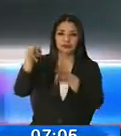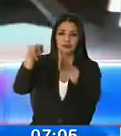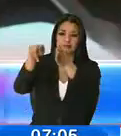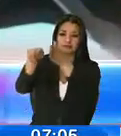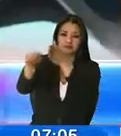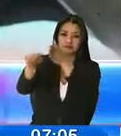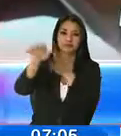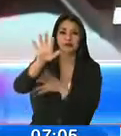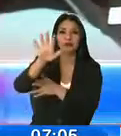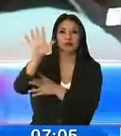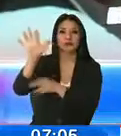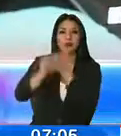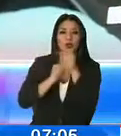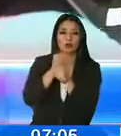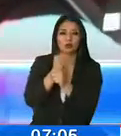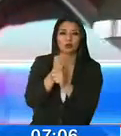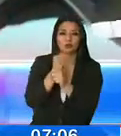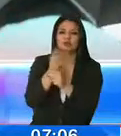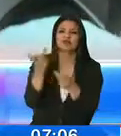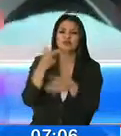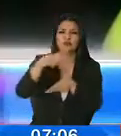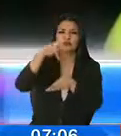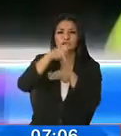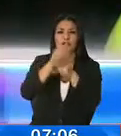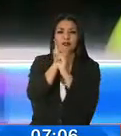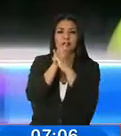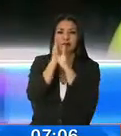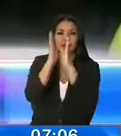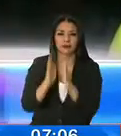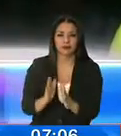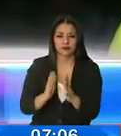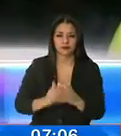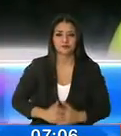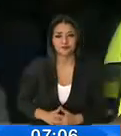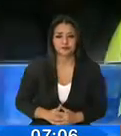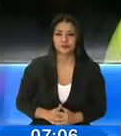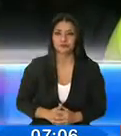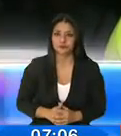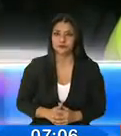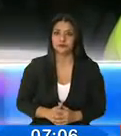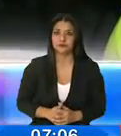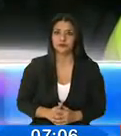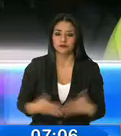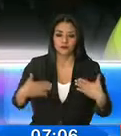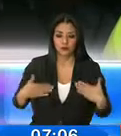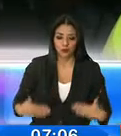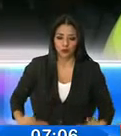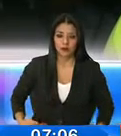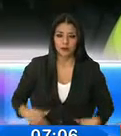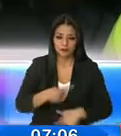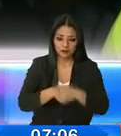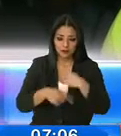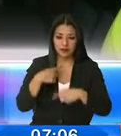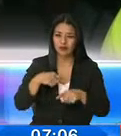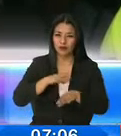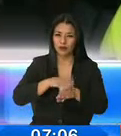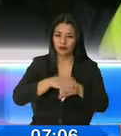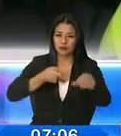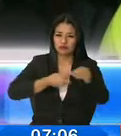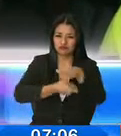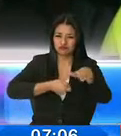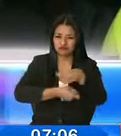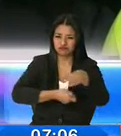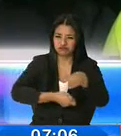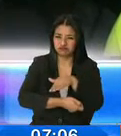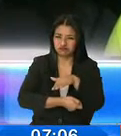tenía 55 años de edad de profesión ingeniero cuerpo presenta varias huellas de violencia a